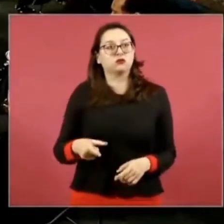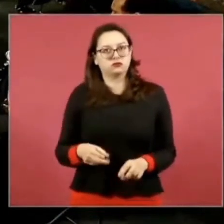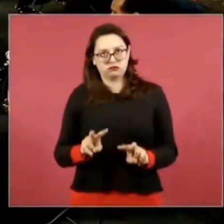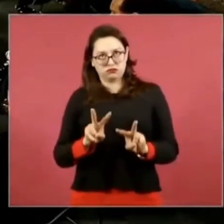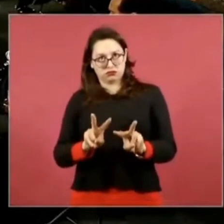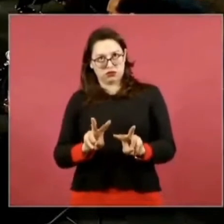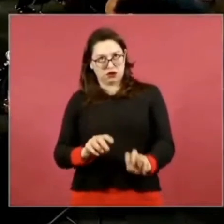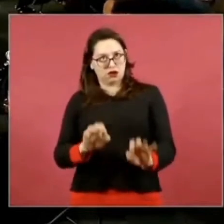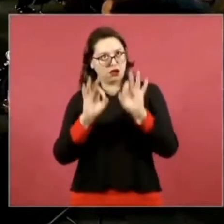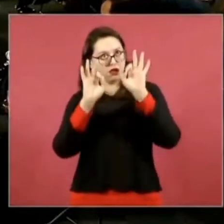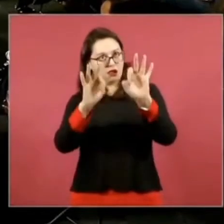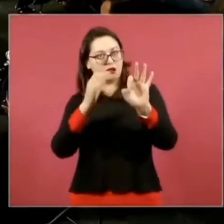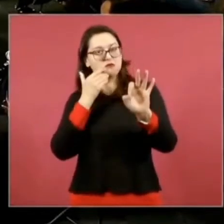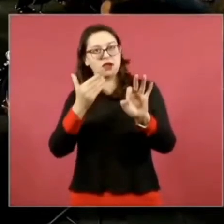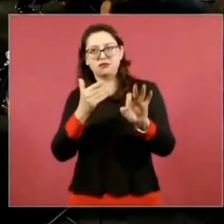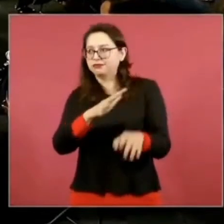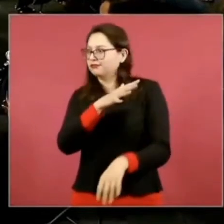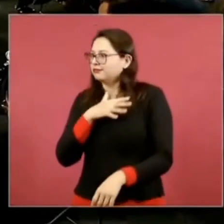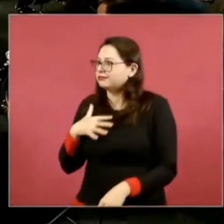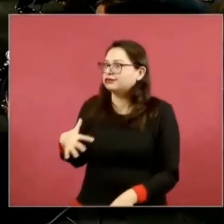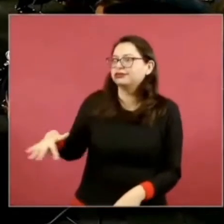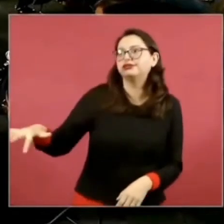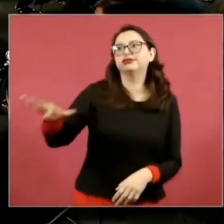Tiene que